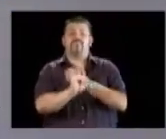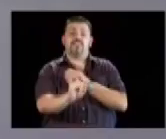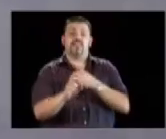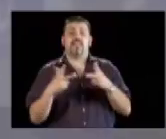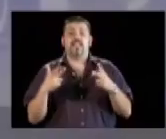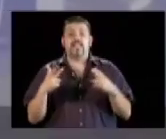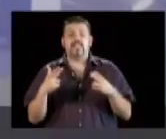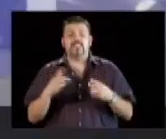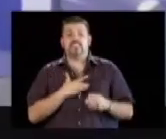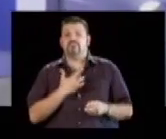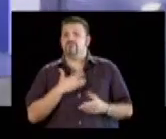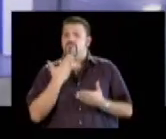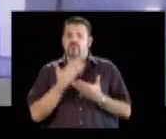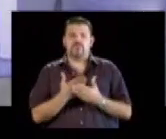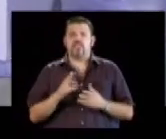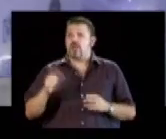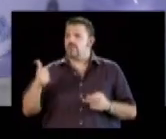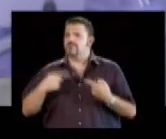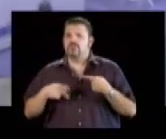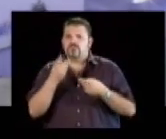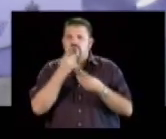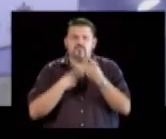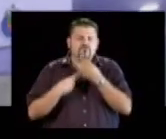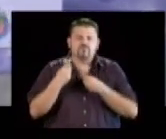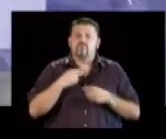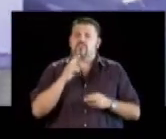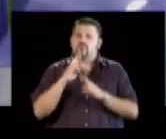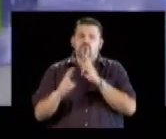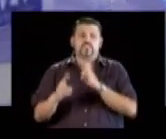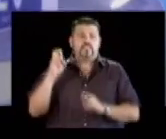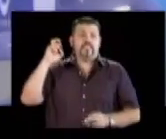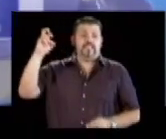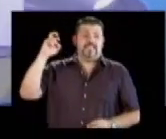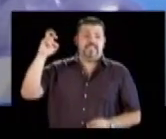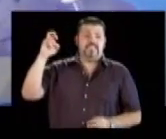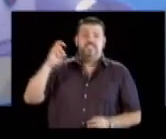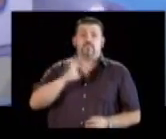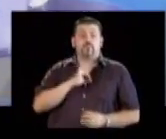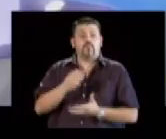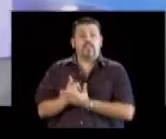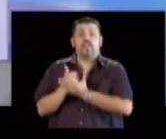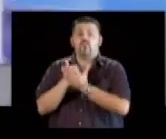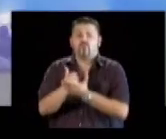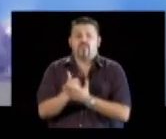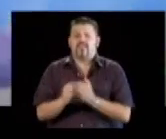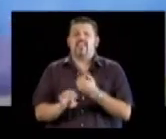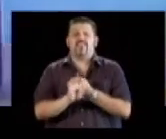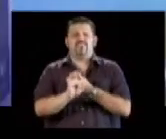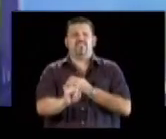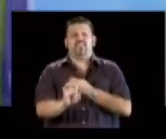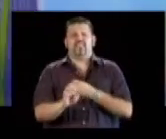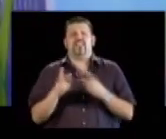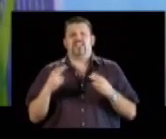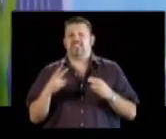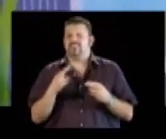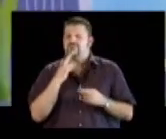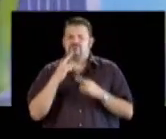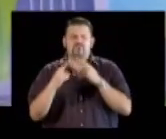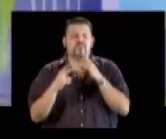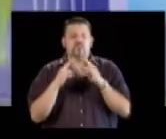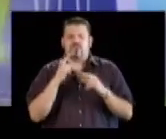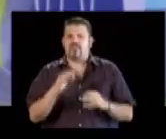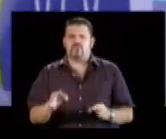tenido resultados impresionantes con gente con esta enfermedad que se la ha detenido y, por supuesto, que ha mejorado muchísimo. Este